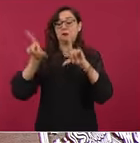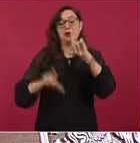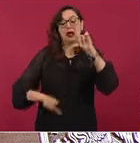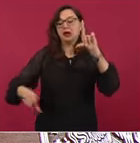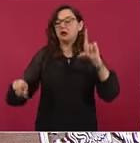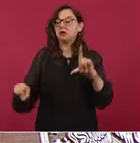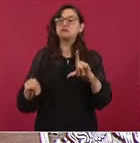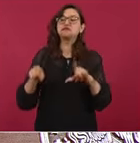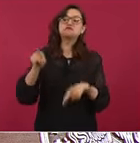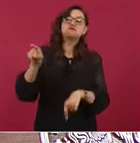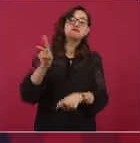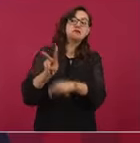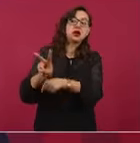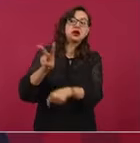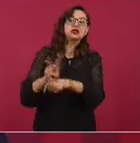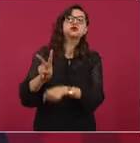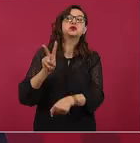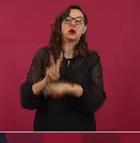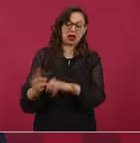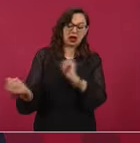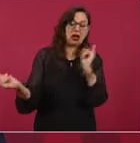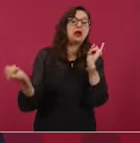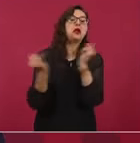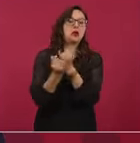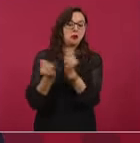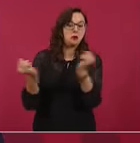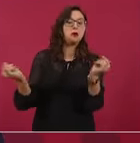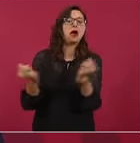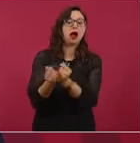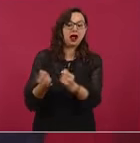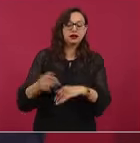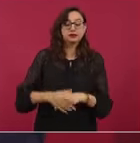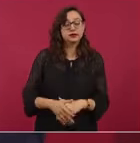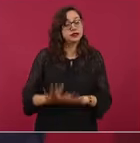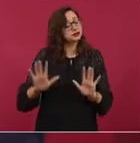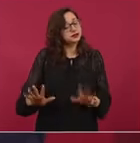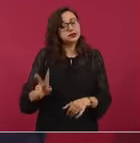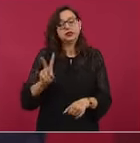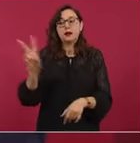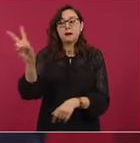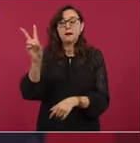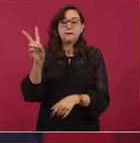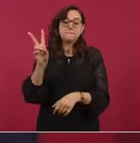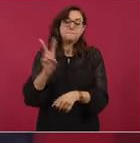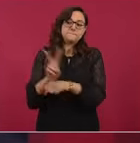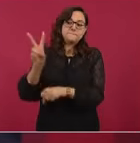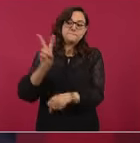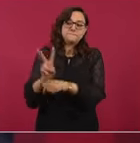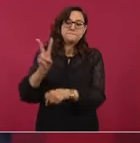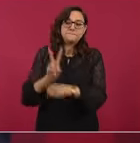a todos los venezolanos, porque también eso es una falta